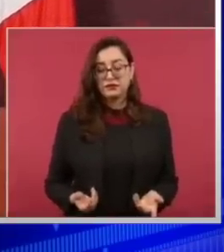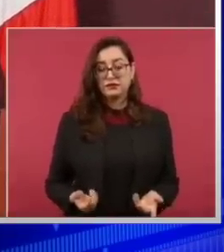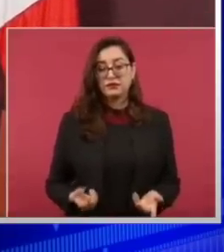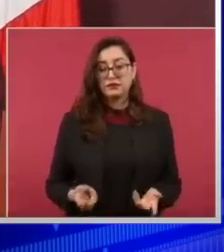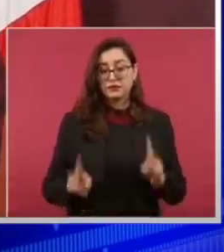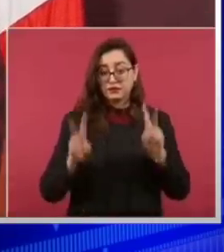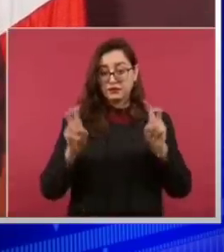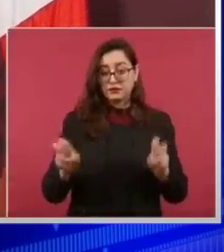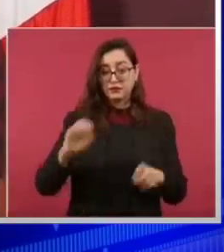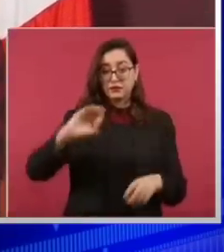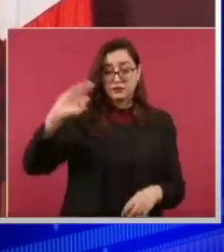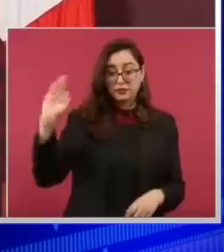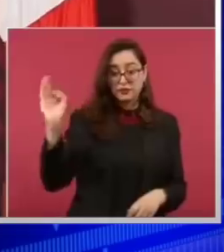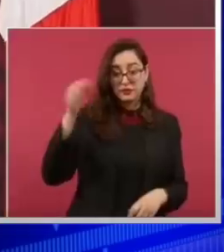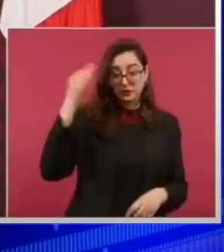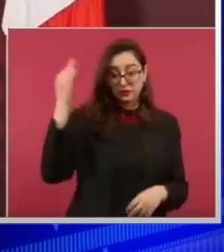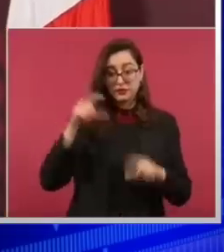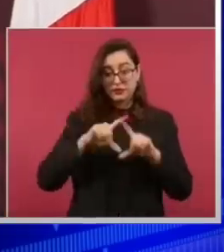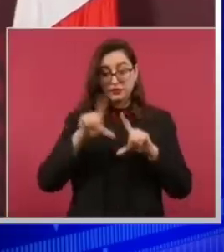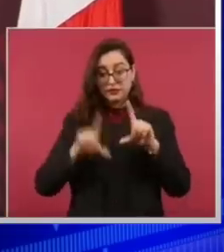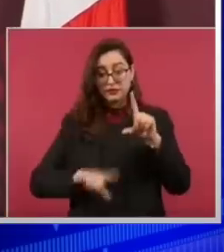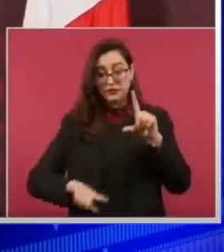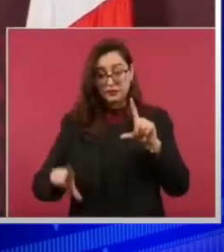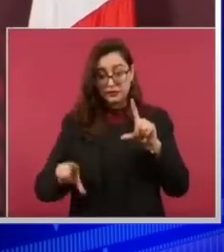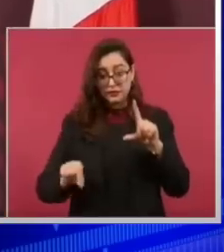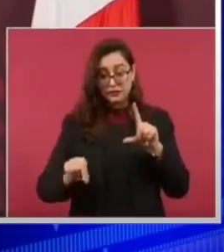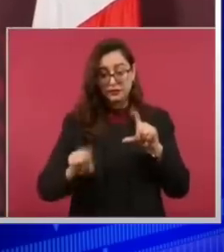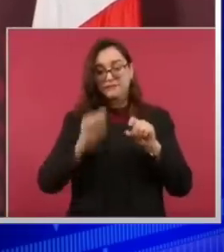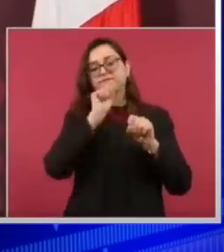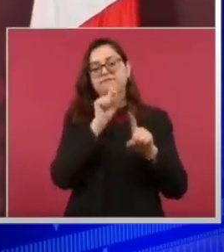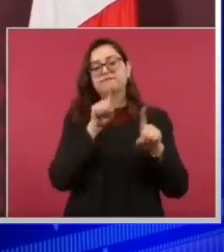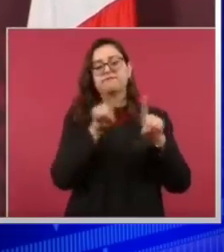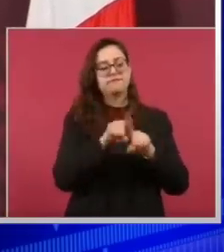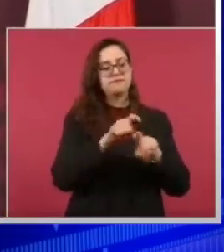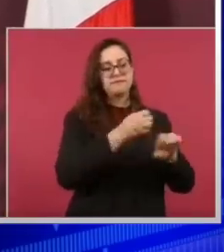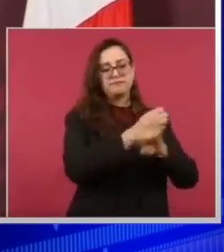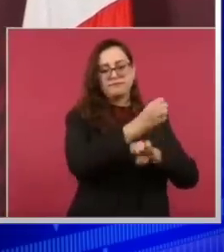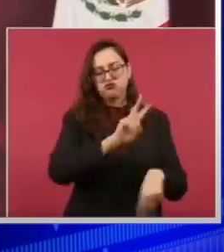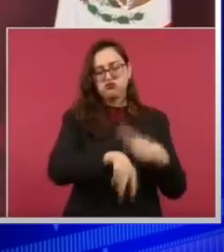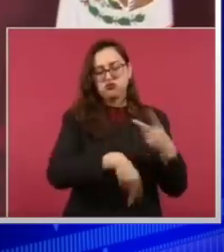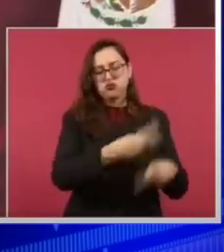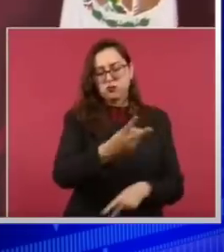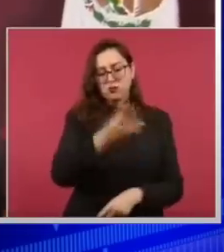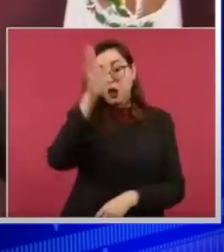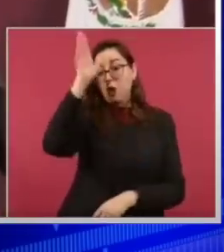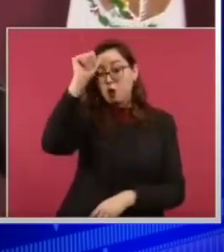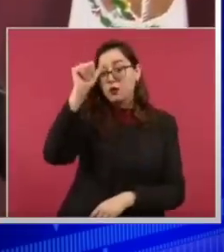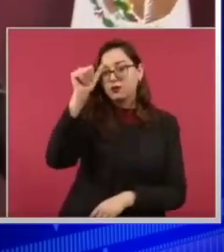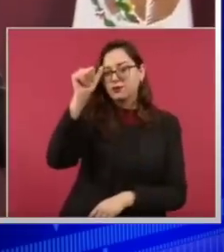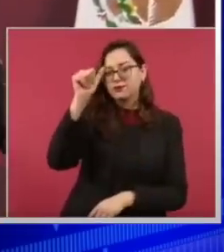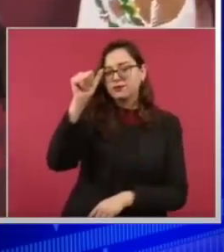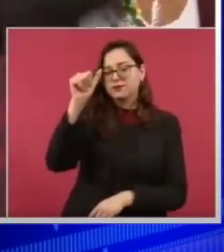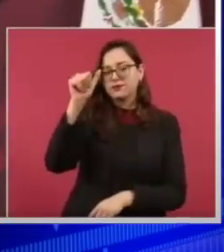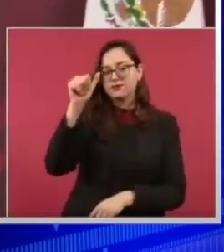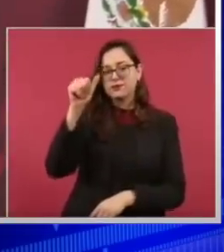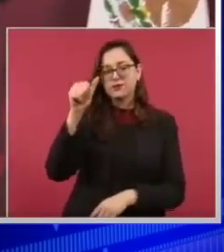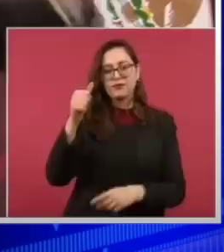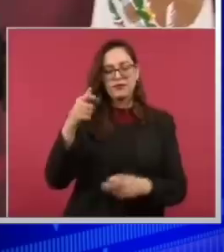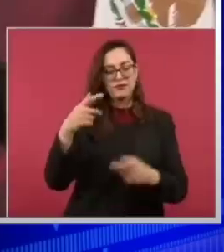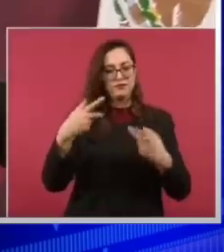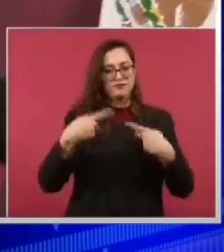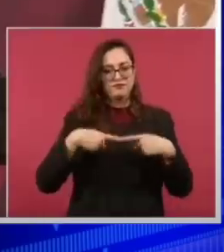Federal en lo nacional en los Estados yo iba a Coahuila y me